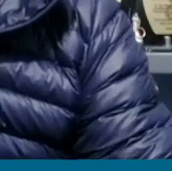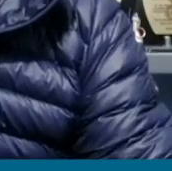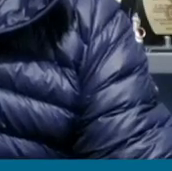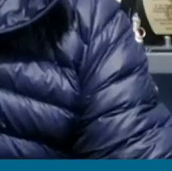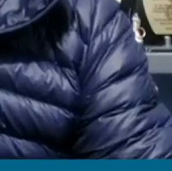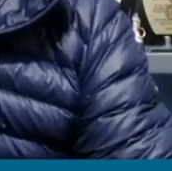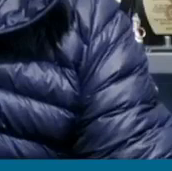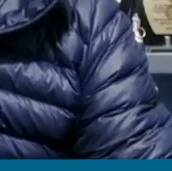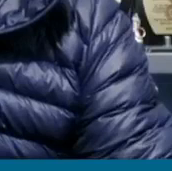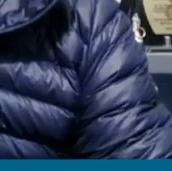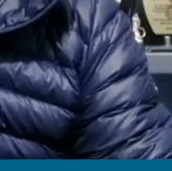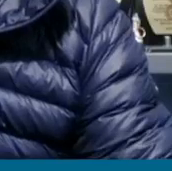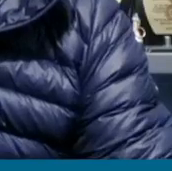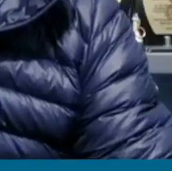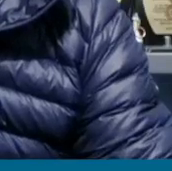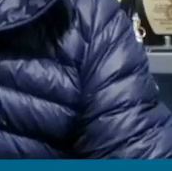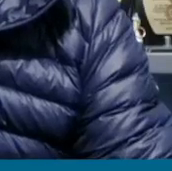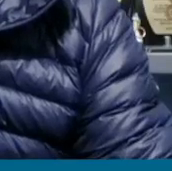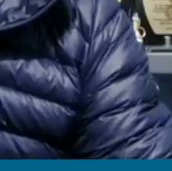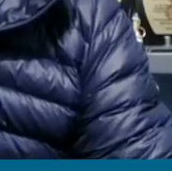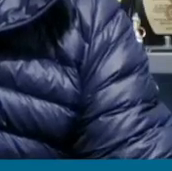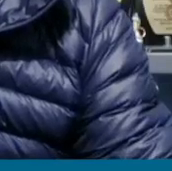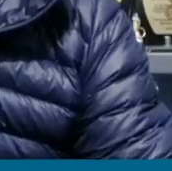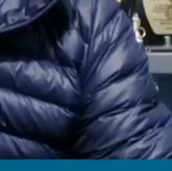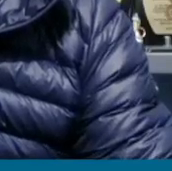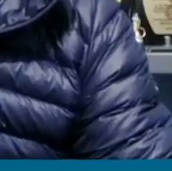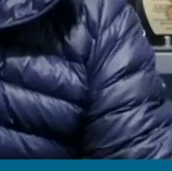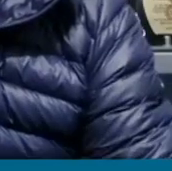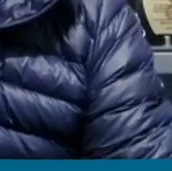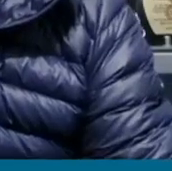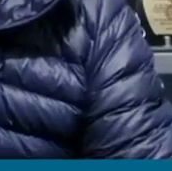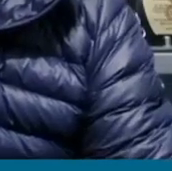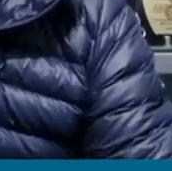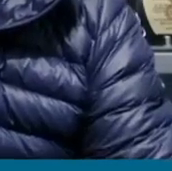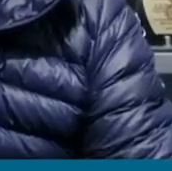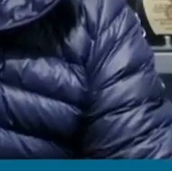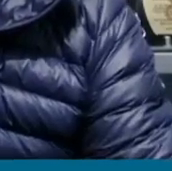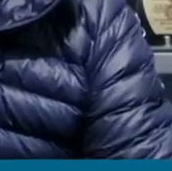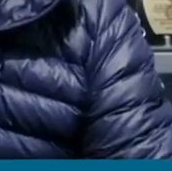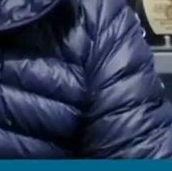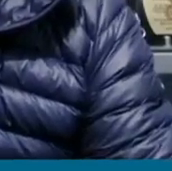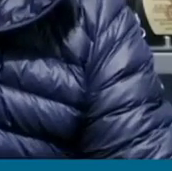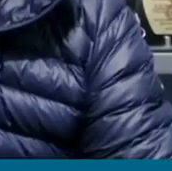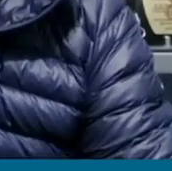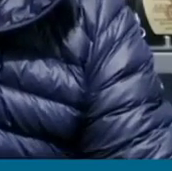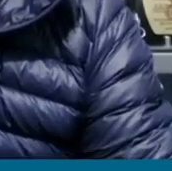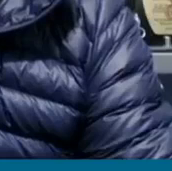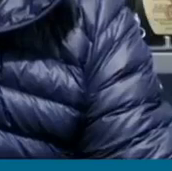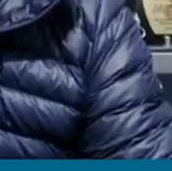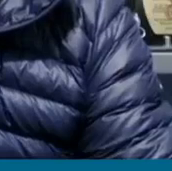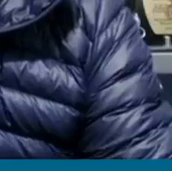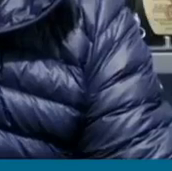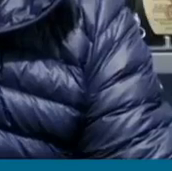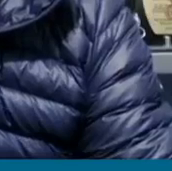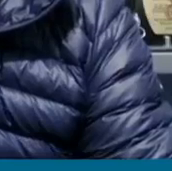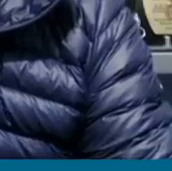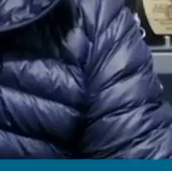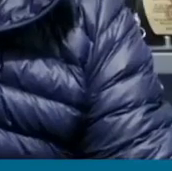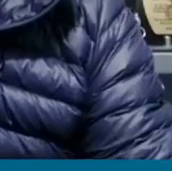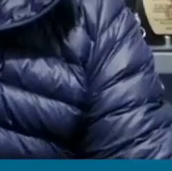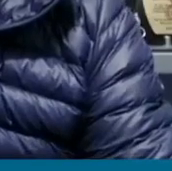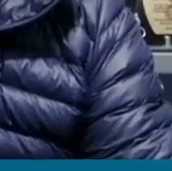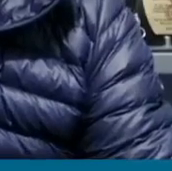Bolivia esa declaratoria? En realidad, la fundamentación técnica va a ser altamente importantísima para